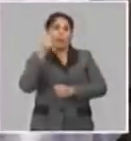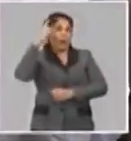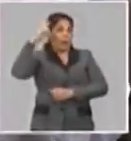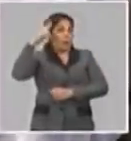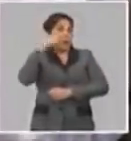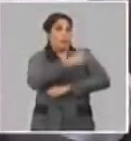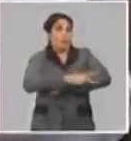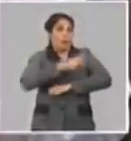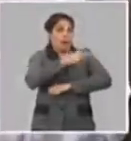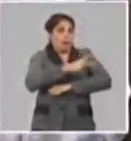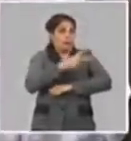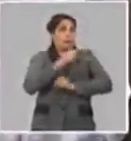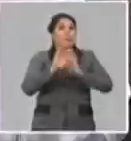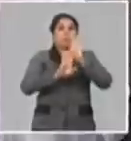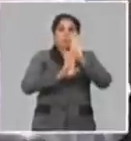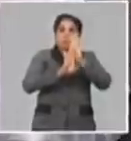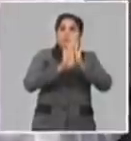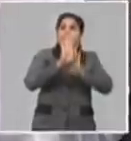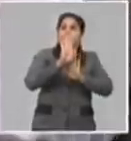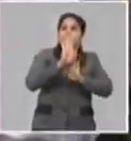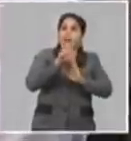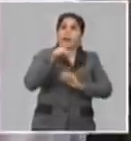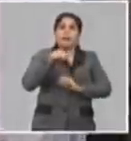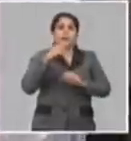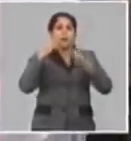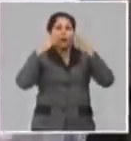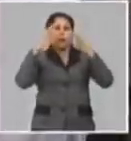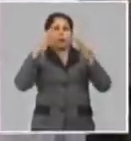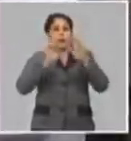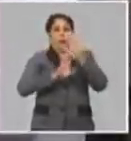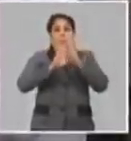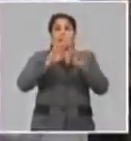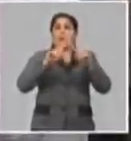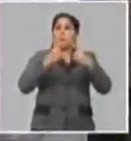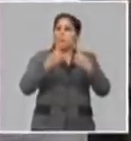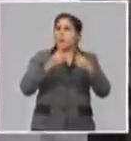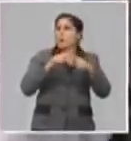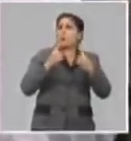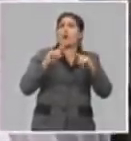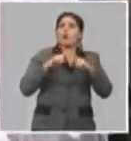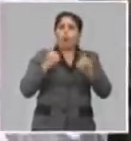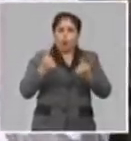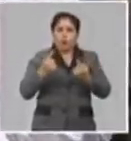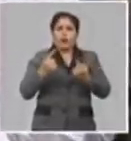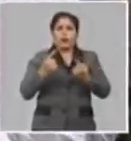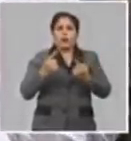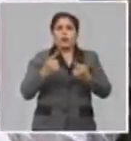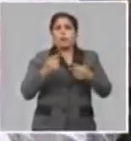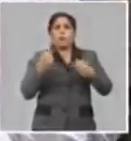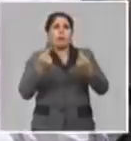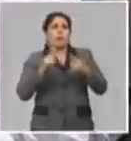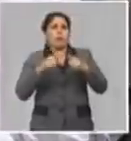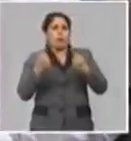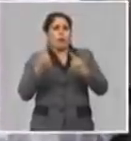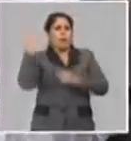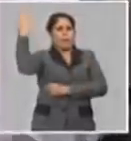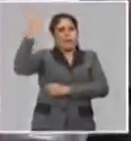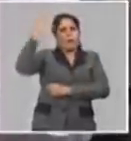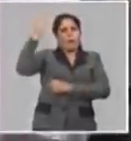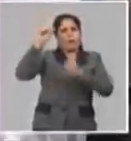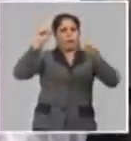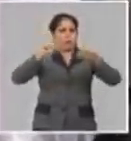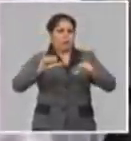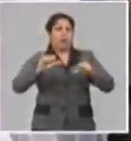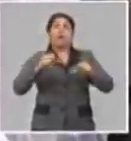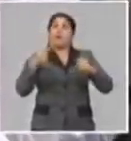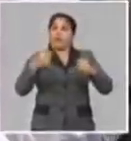países con tasas de crecimiento que son relativamente altas, pero a costa de un deterioro del medio ambiente, y eso